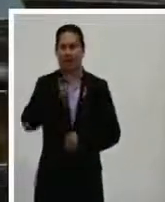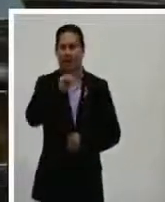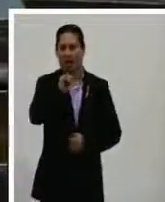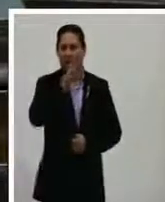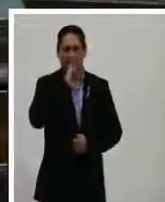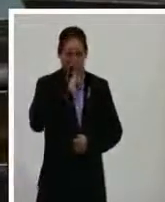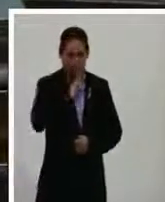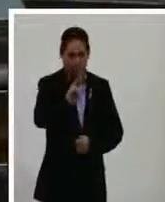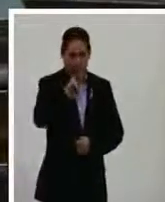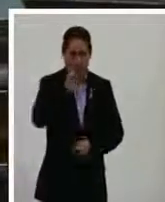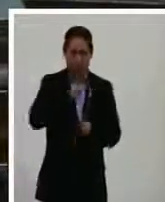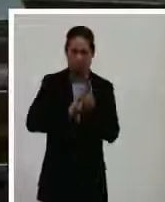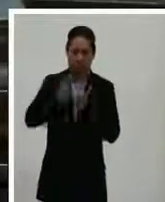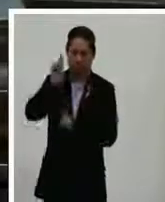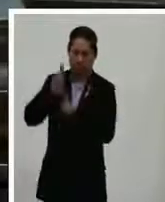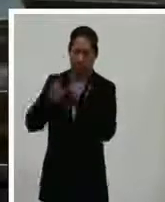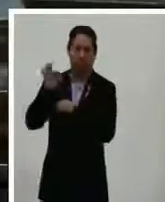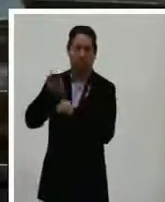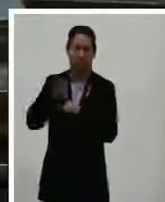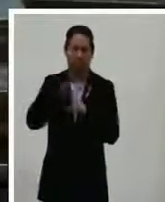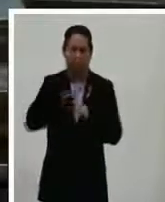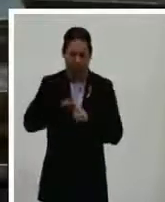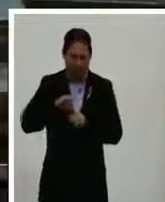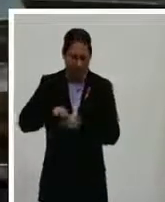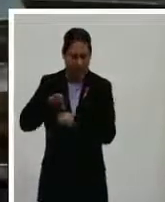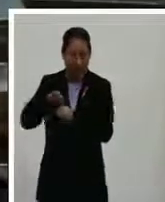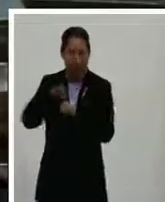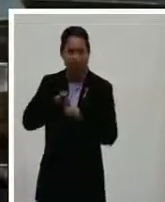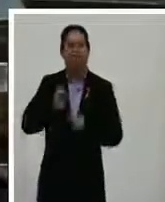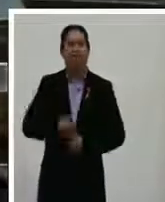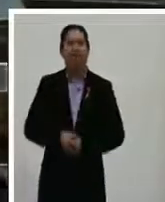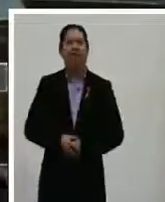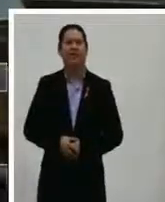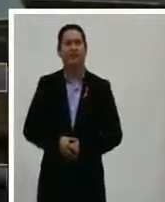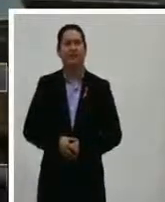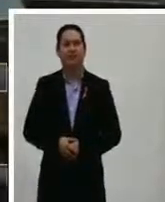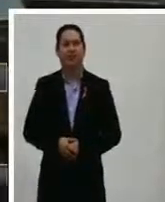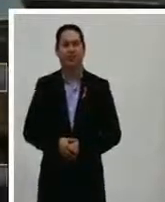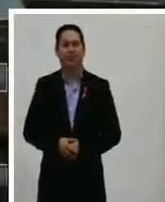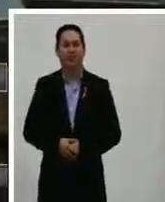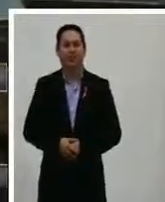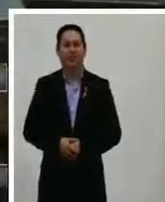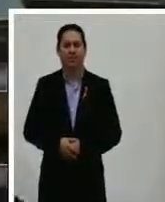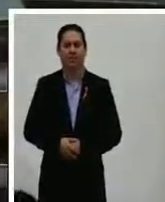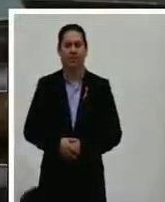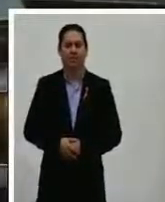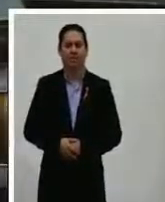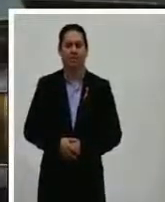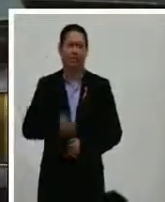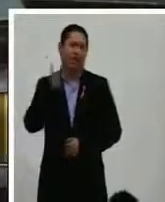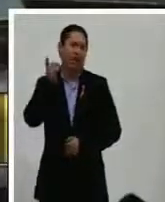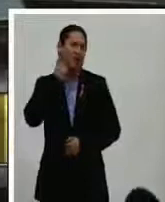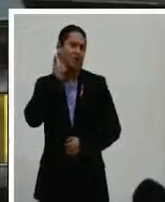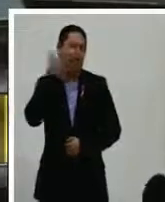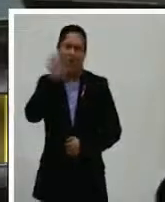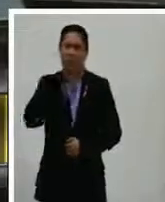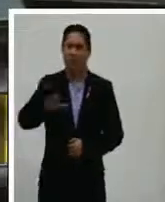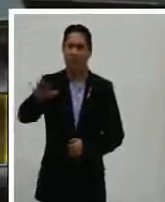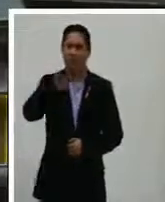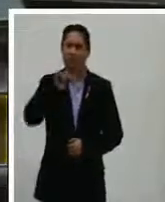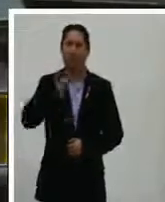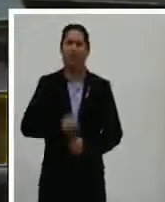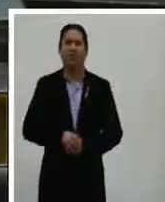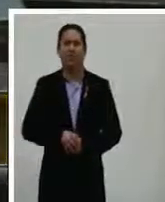resolvieron y dictaminaron por una unanimidad de votos las diputadas y los diputados